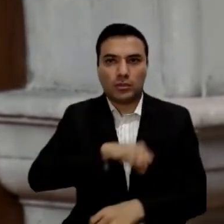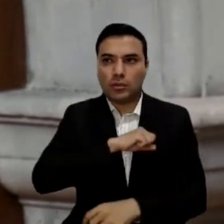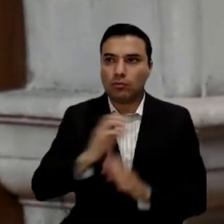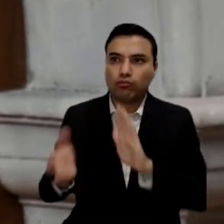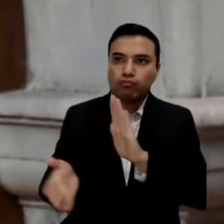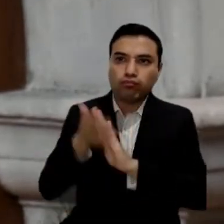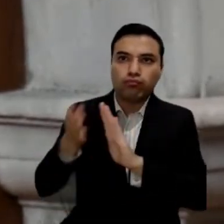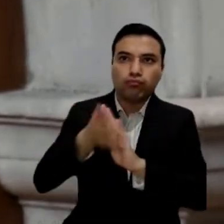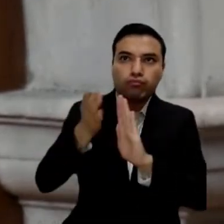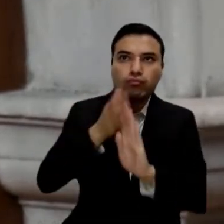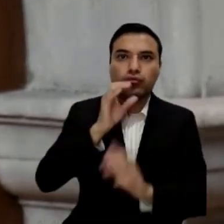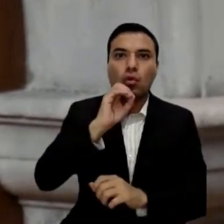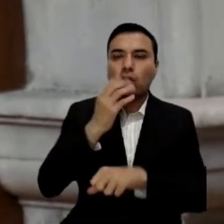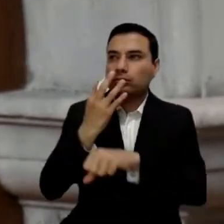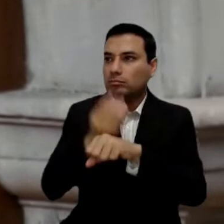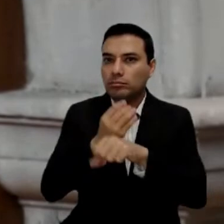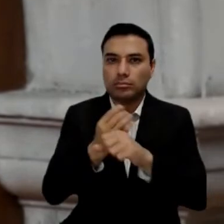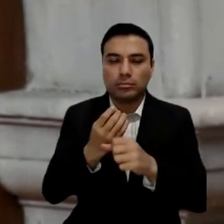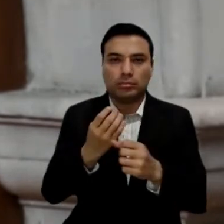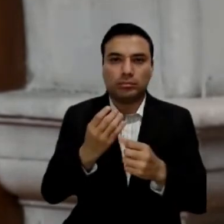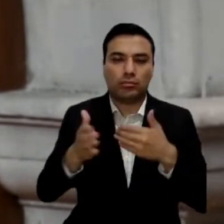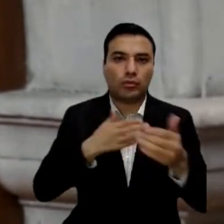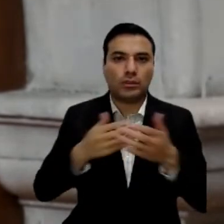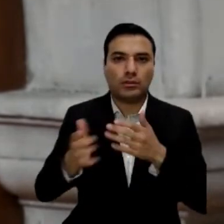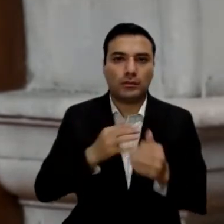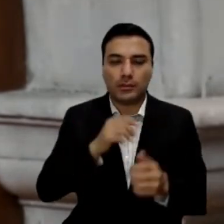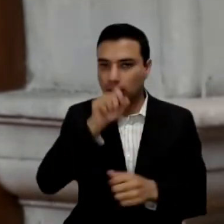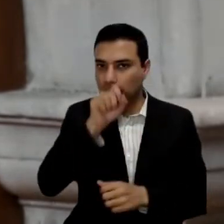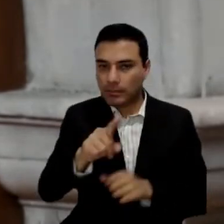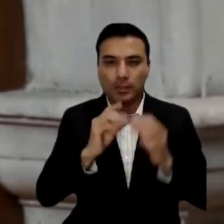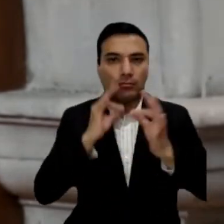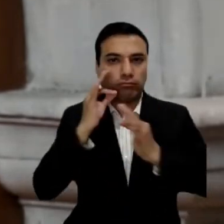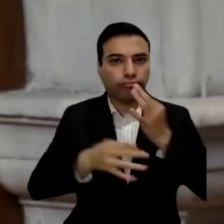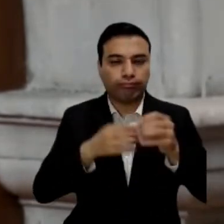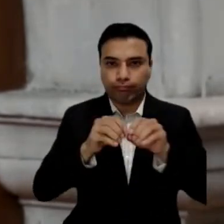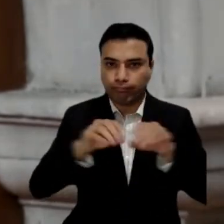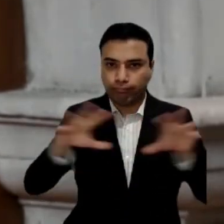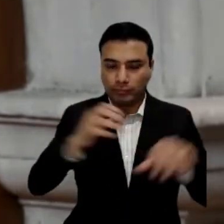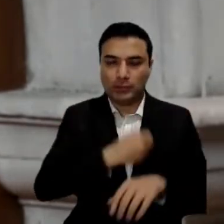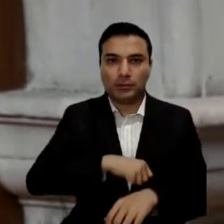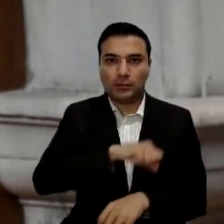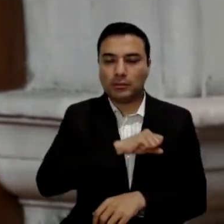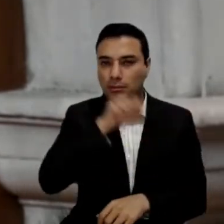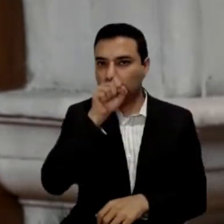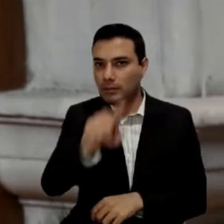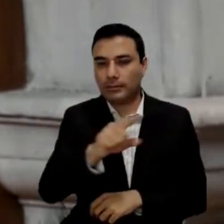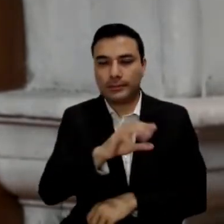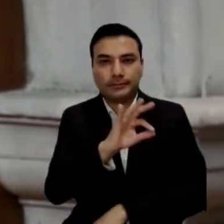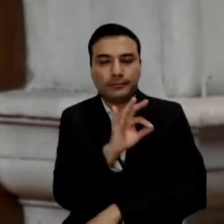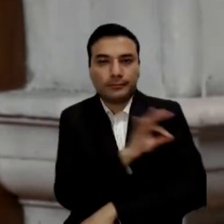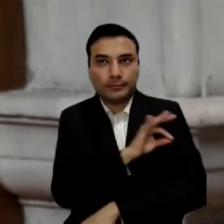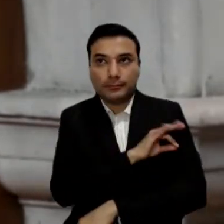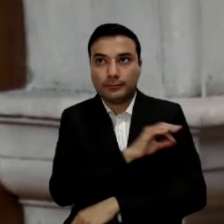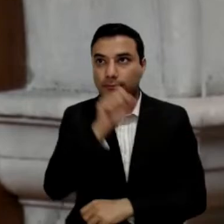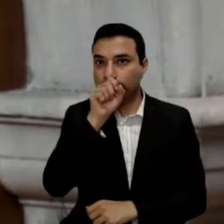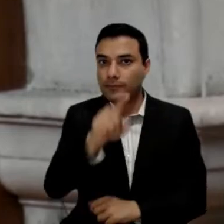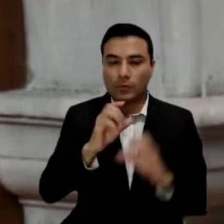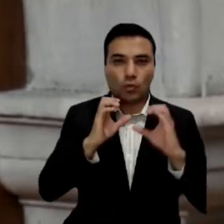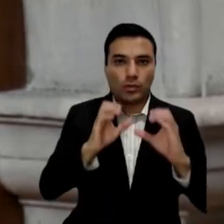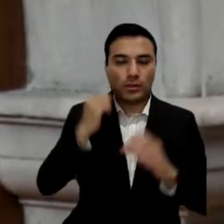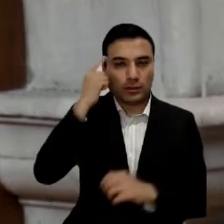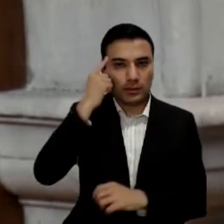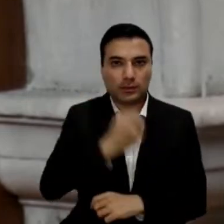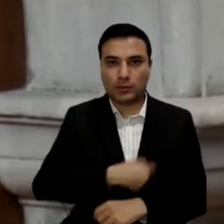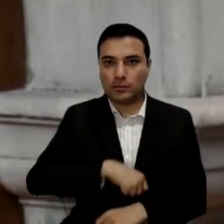acciones de prevención y promoción de la salud, estrategias de vacunación y cuidado de la salud mental para contribuir a